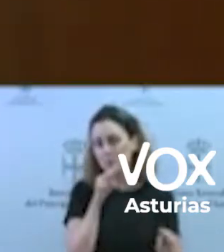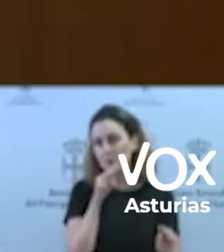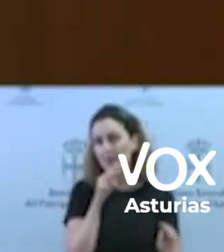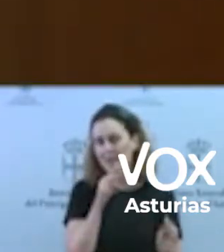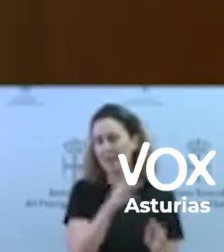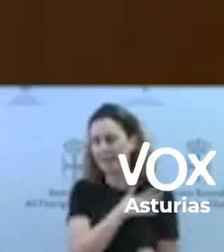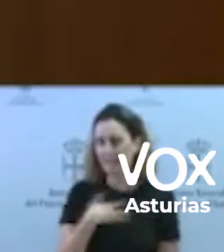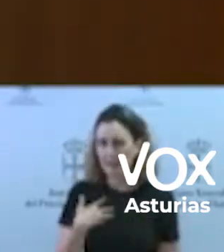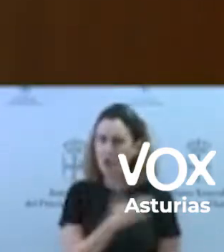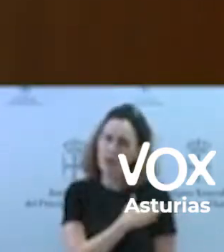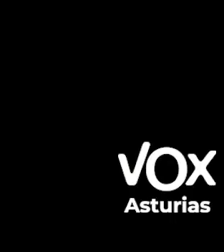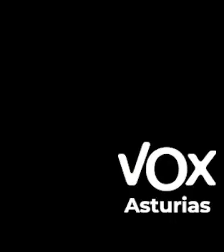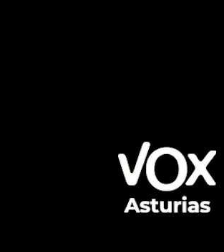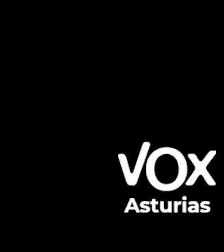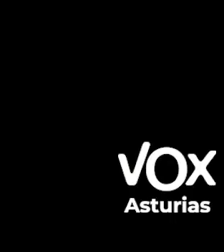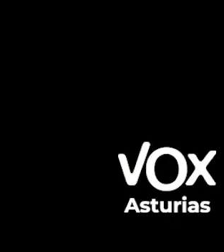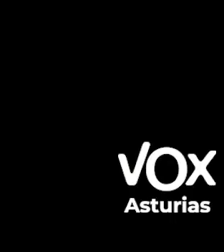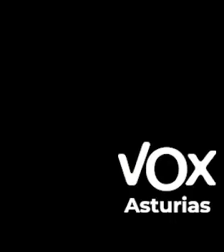Pedro Sánchez le lleva de la mano.